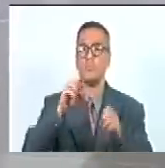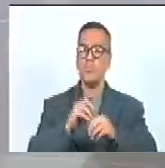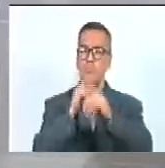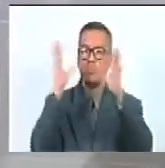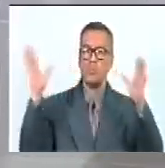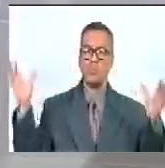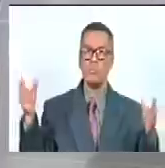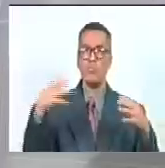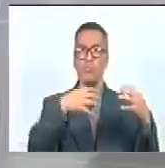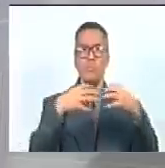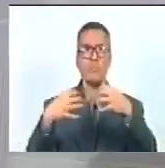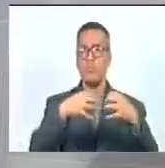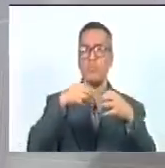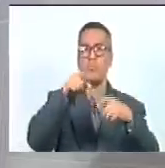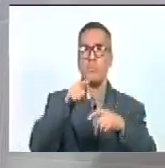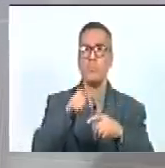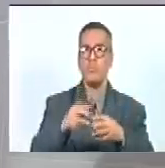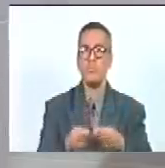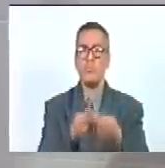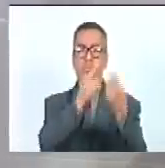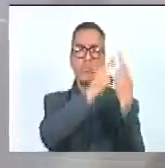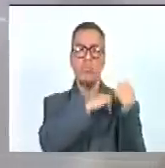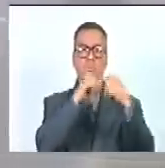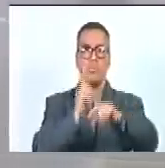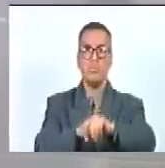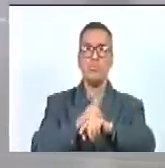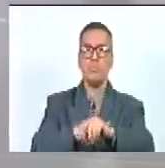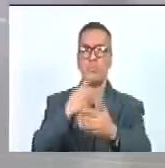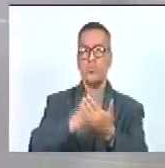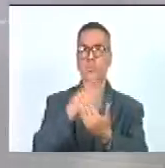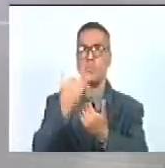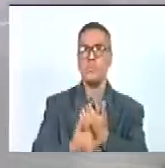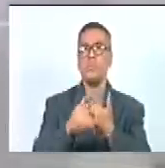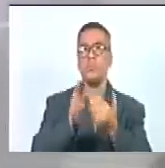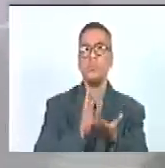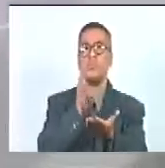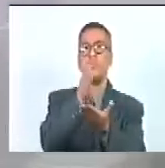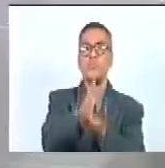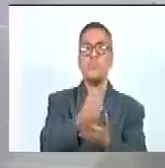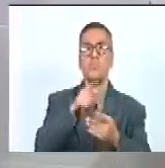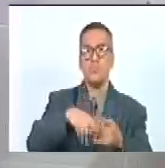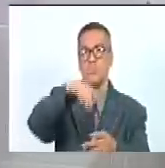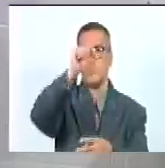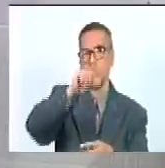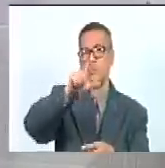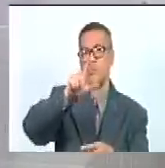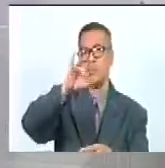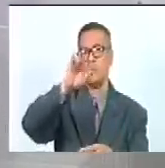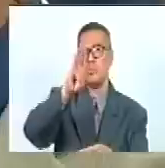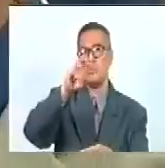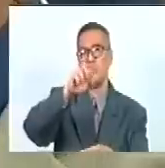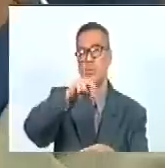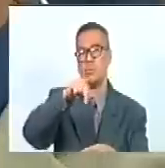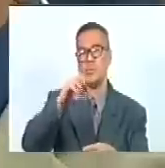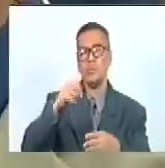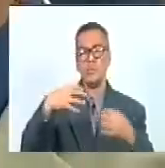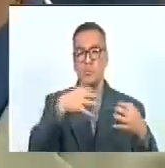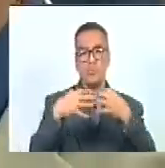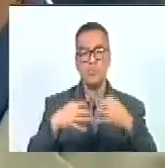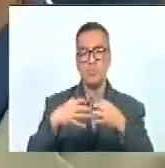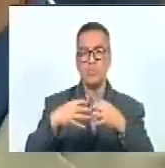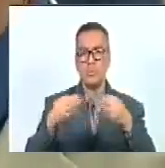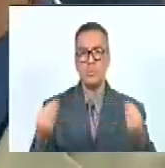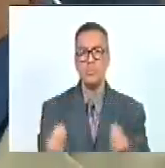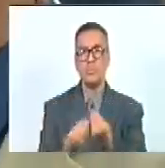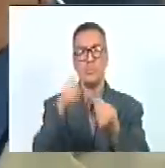la guerra y había que asumir la situación planteada, y se fue al sur del Líbano a luchar junto al pueblo árabe,